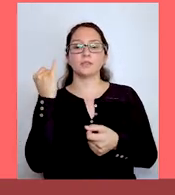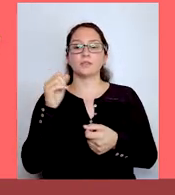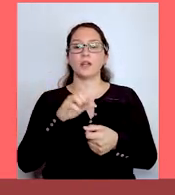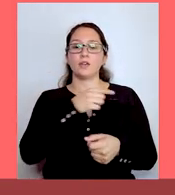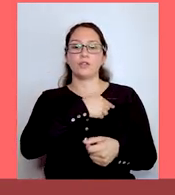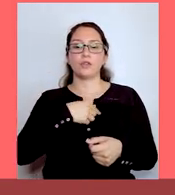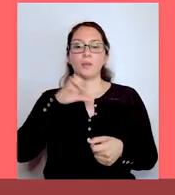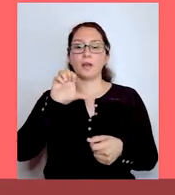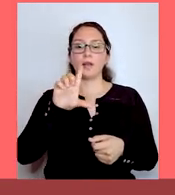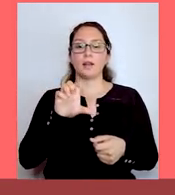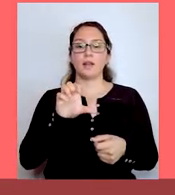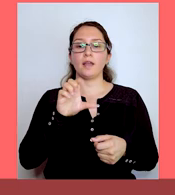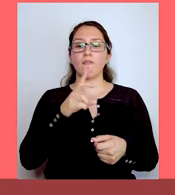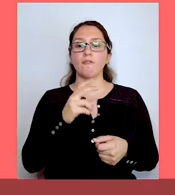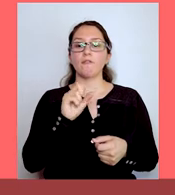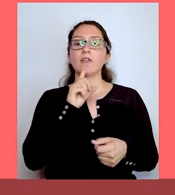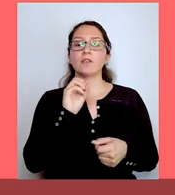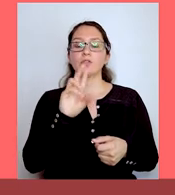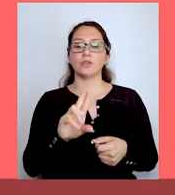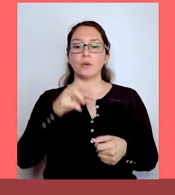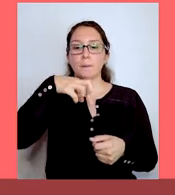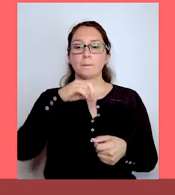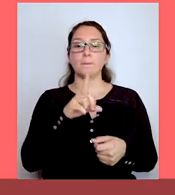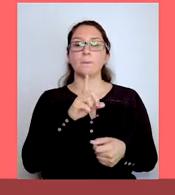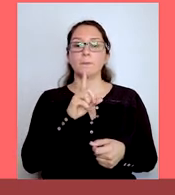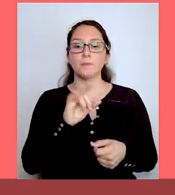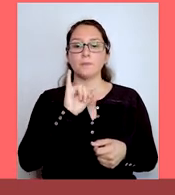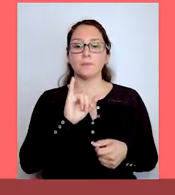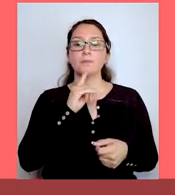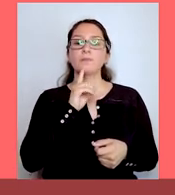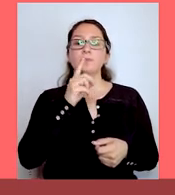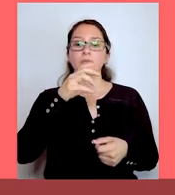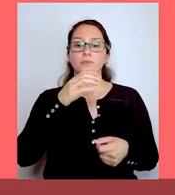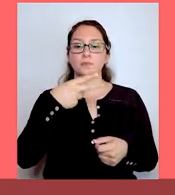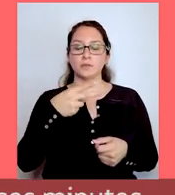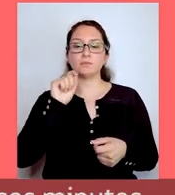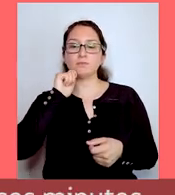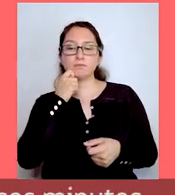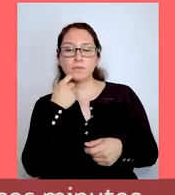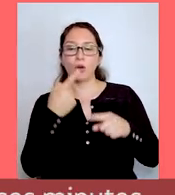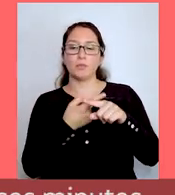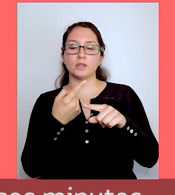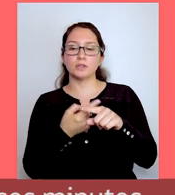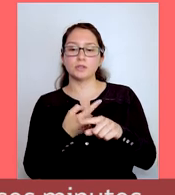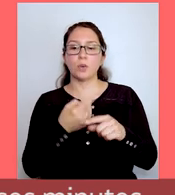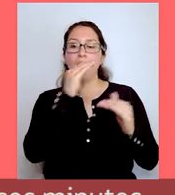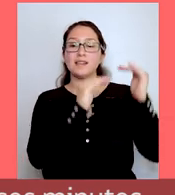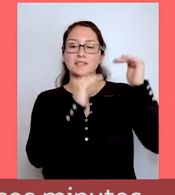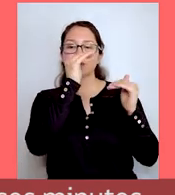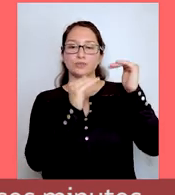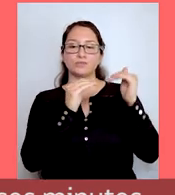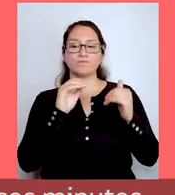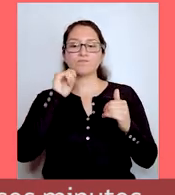de este tipo, es el elevator pitch, algo así como una conversación de ascensor, que consiste en una